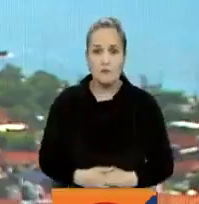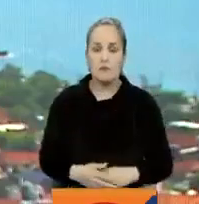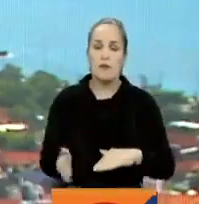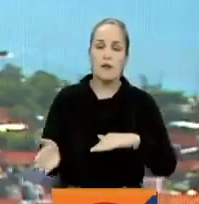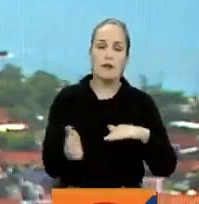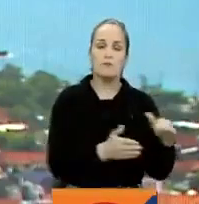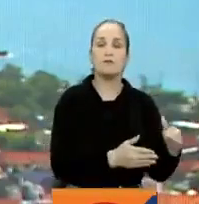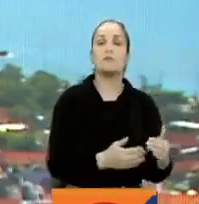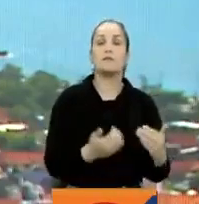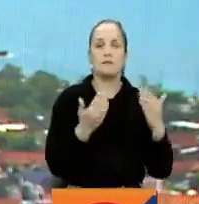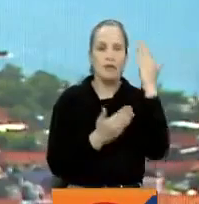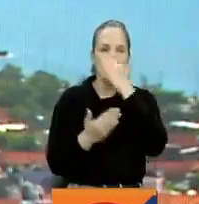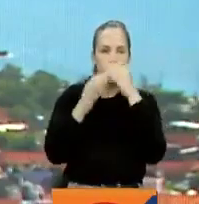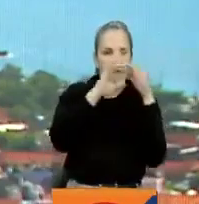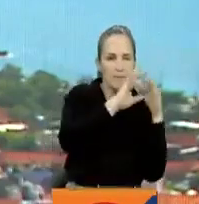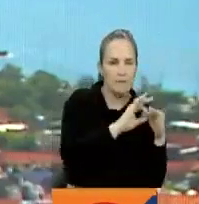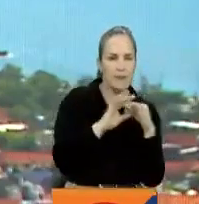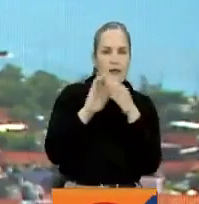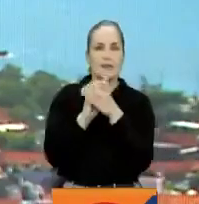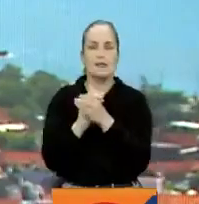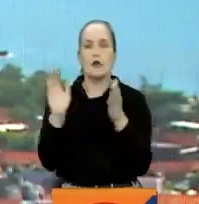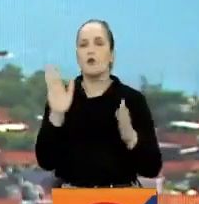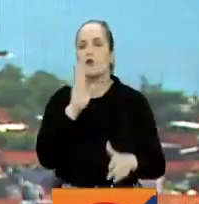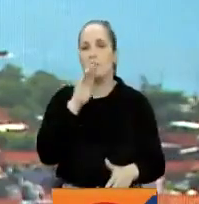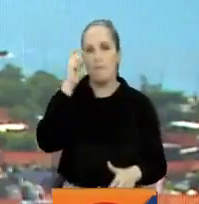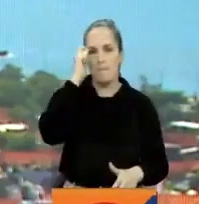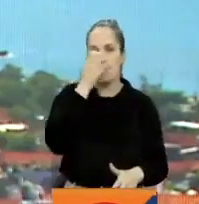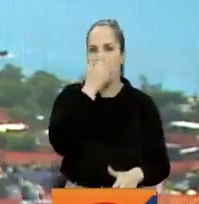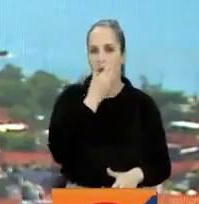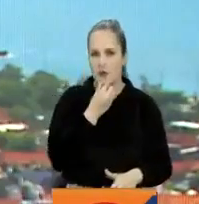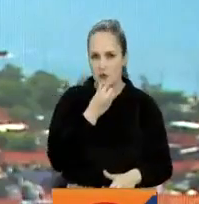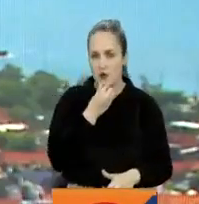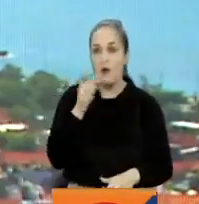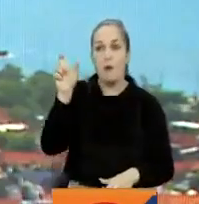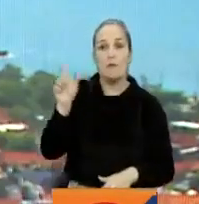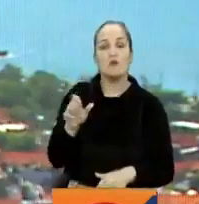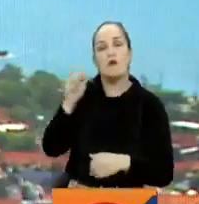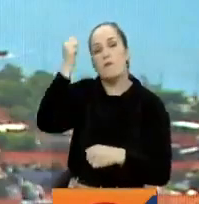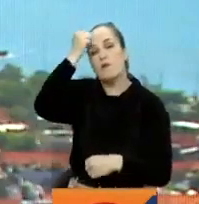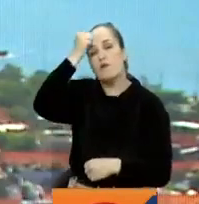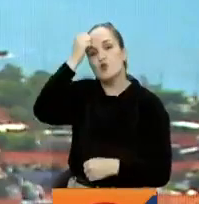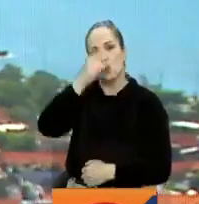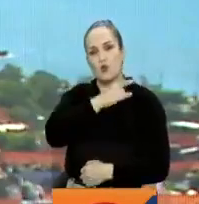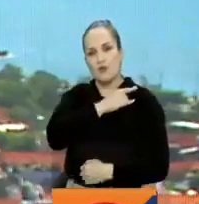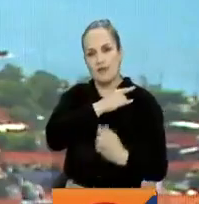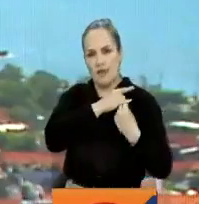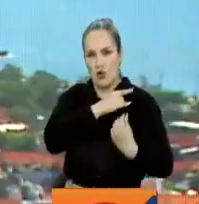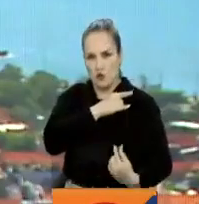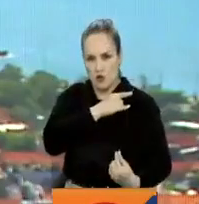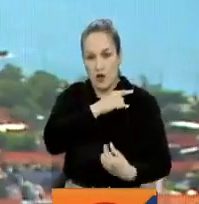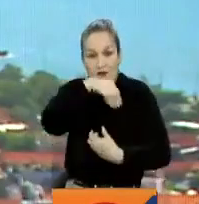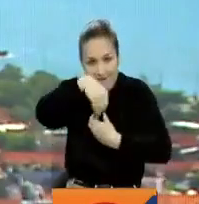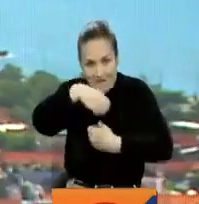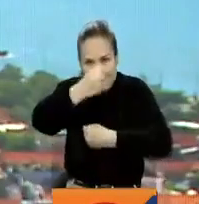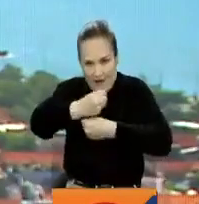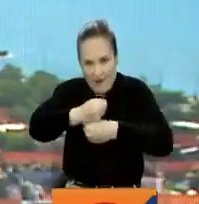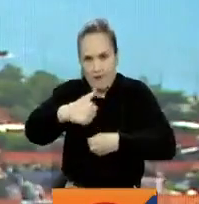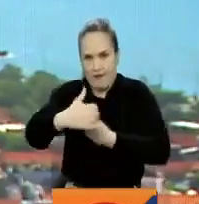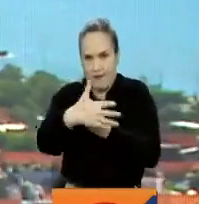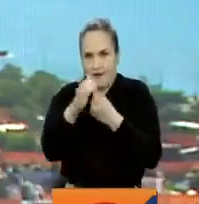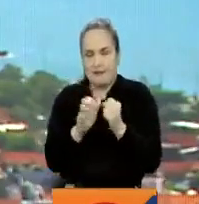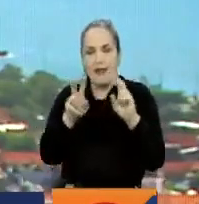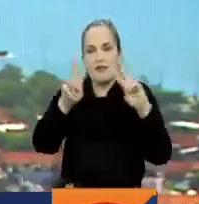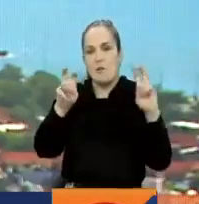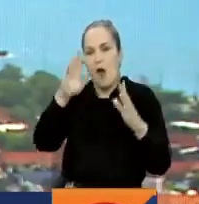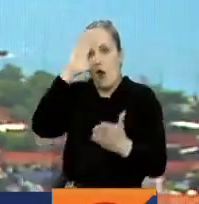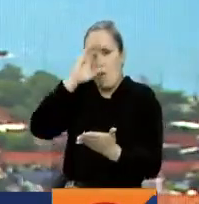para analizar este tema saludamos a esta hora Mauricio Jaramillo profesor de la Universidad del Rosario y uno de los directores de nuestra franja de opinión Mauricio